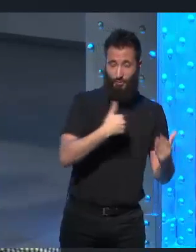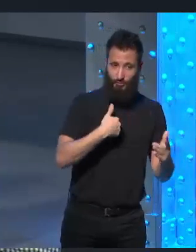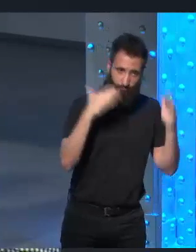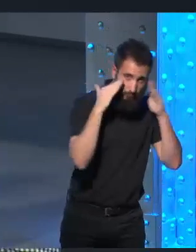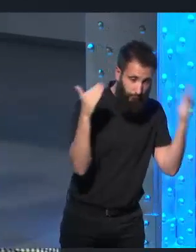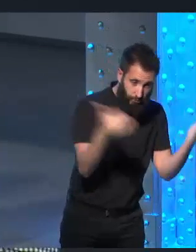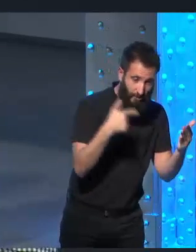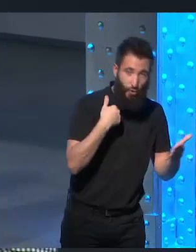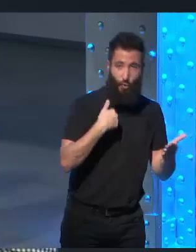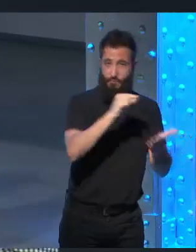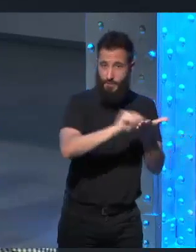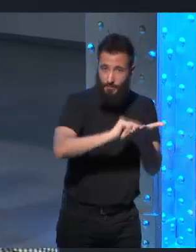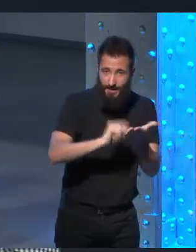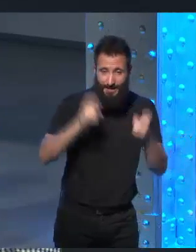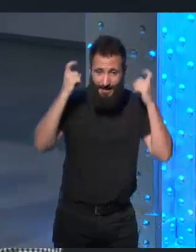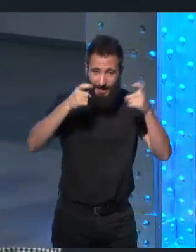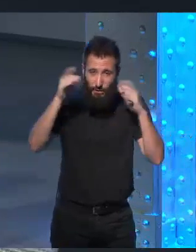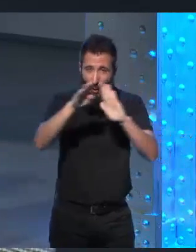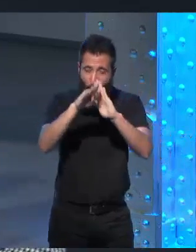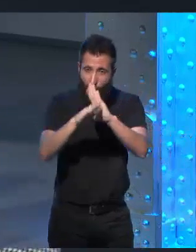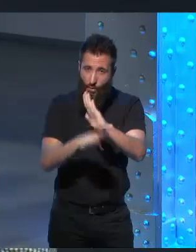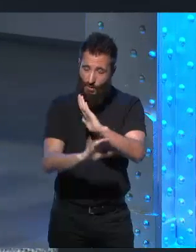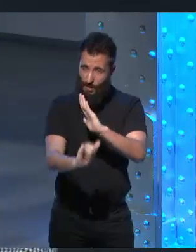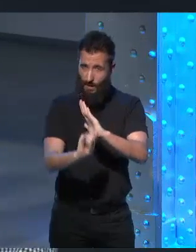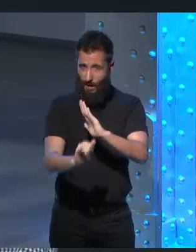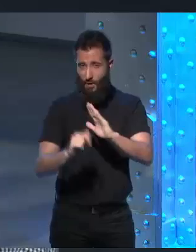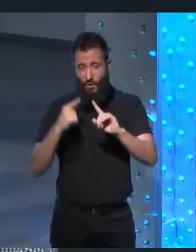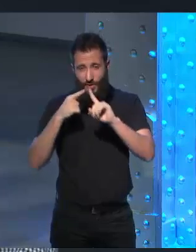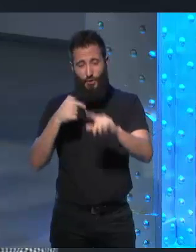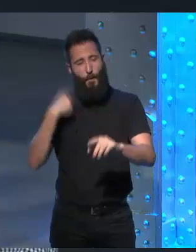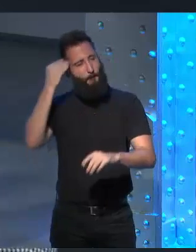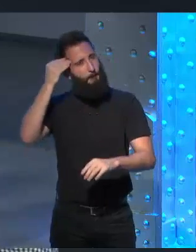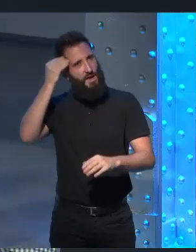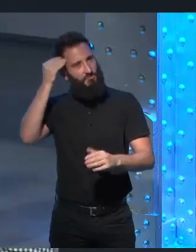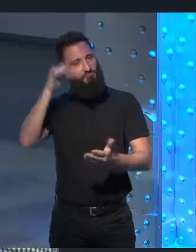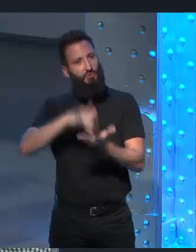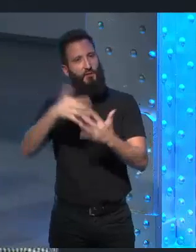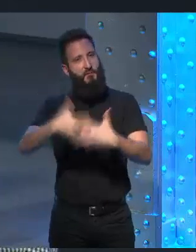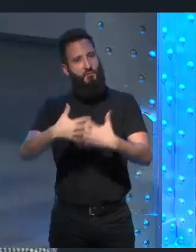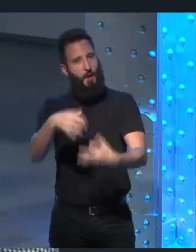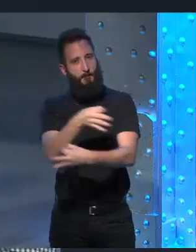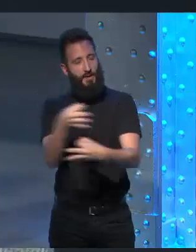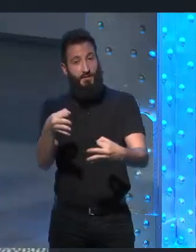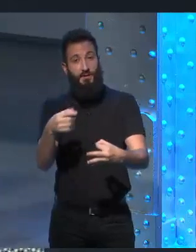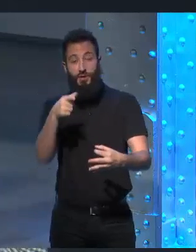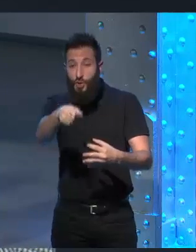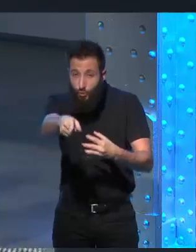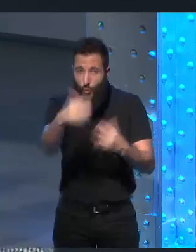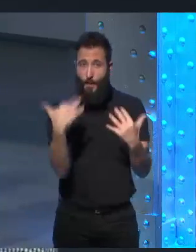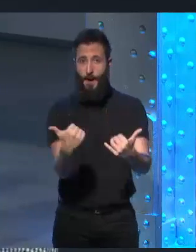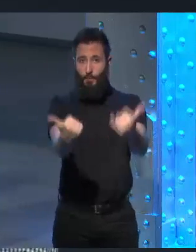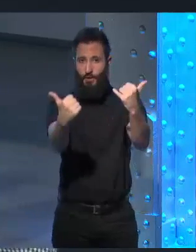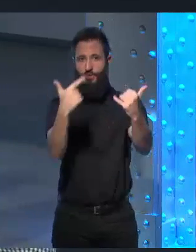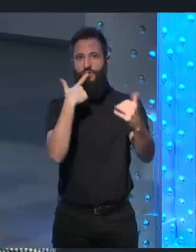intento enseñar, al menos dar unas pautas de lo que yo creo que esto funciona por tal o cual forma. Y tú, pues tienes